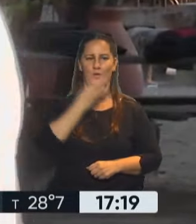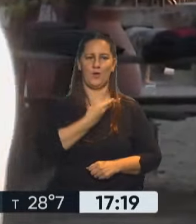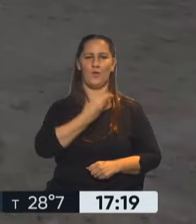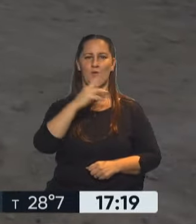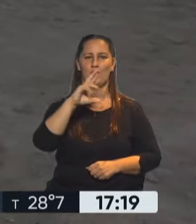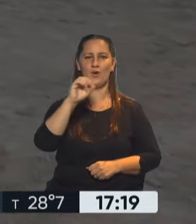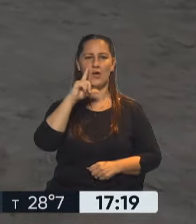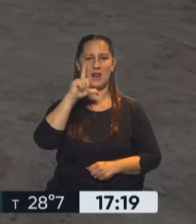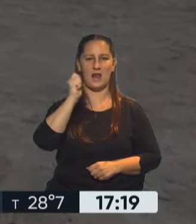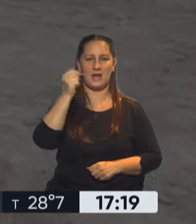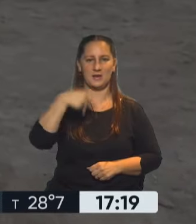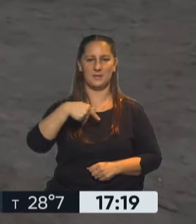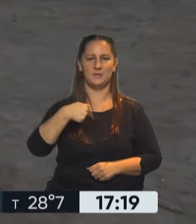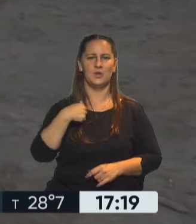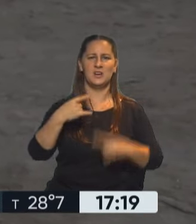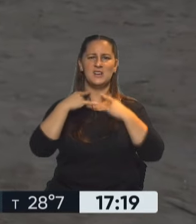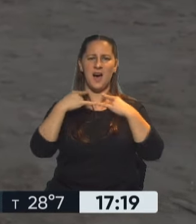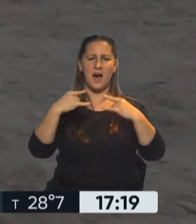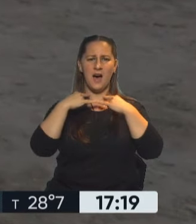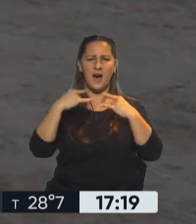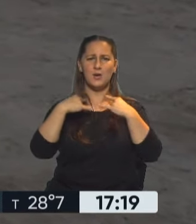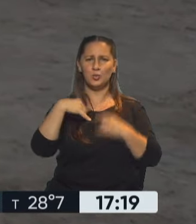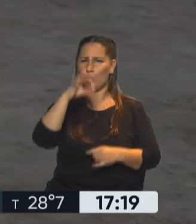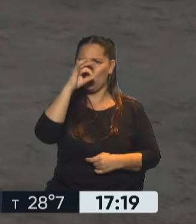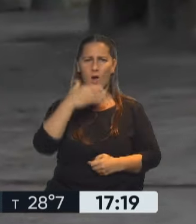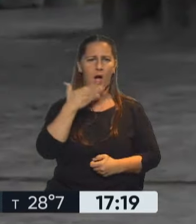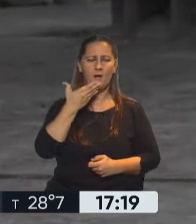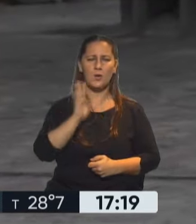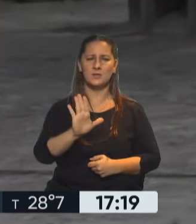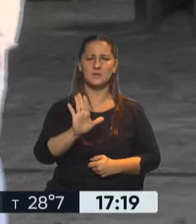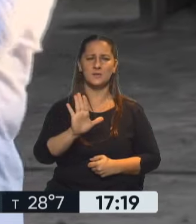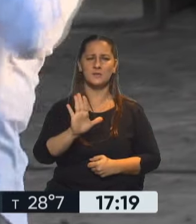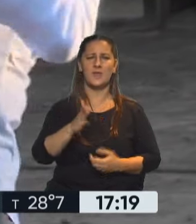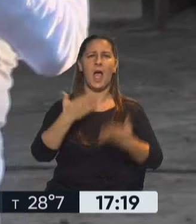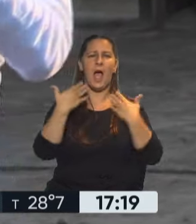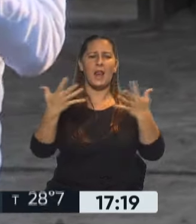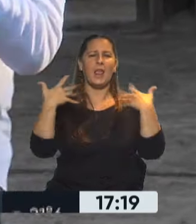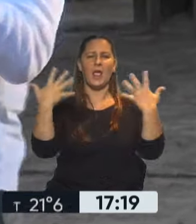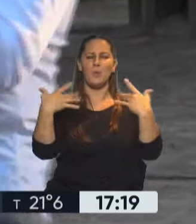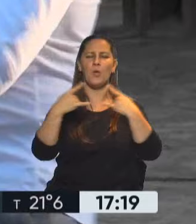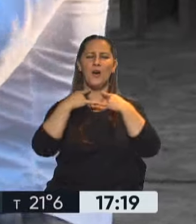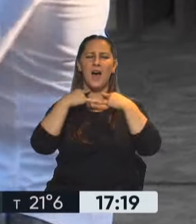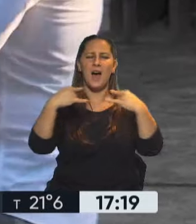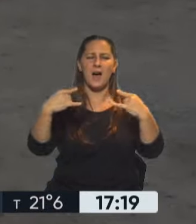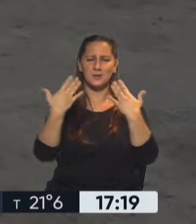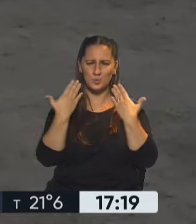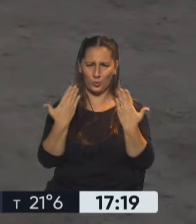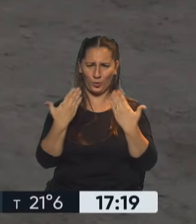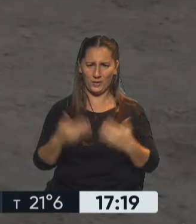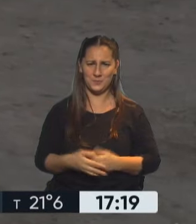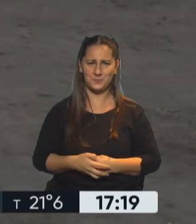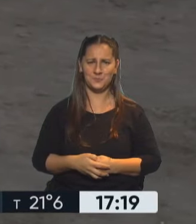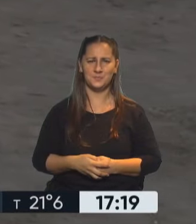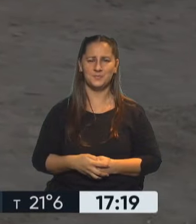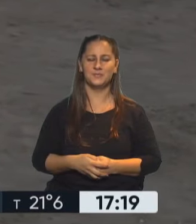vivo. No sé por qué empiezo a gritar así, si nunca hablo así. Aquí es libre y puedes gritar. Claro, puedo gritar, puedo. Mirá, vamos a presentarlo,